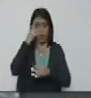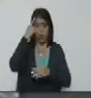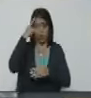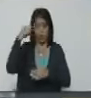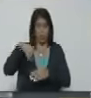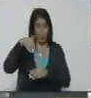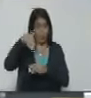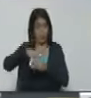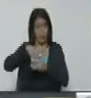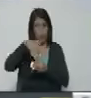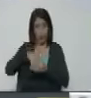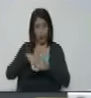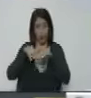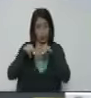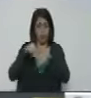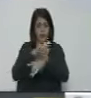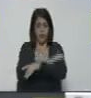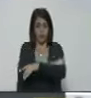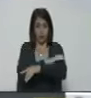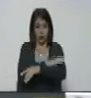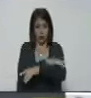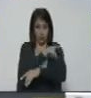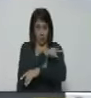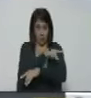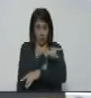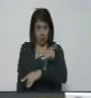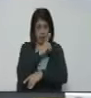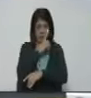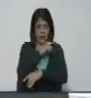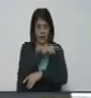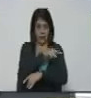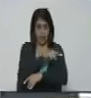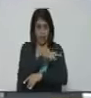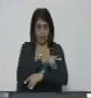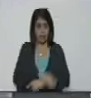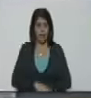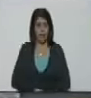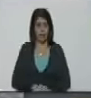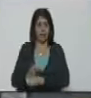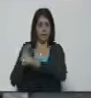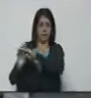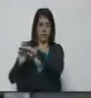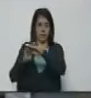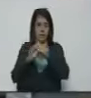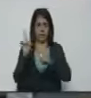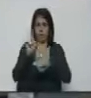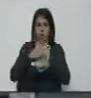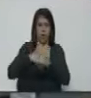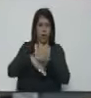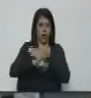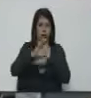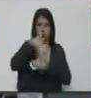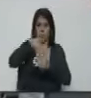electoral. Esa oposición que llamó a la abstención